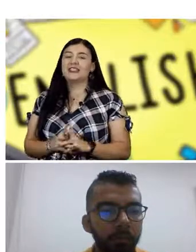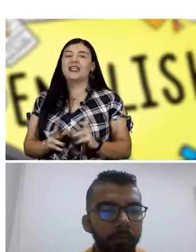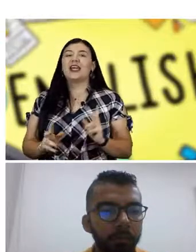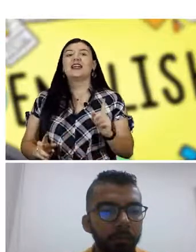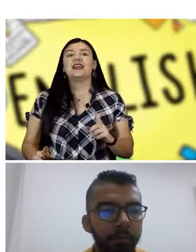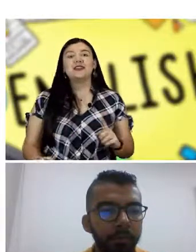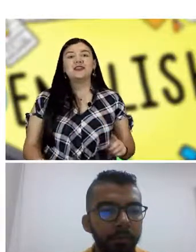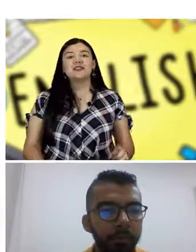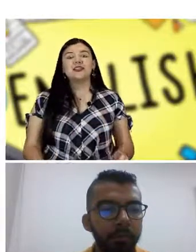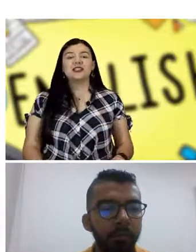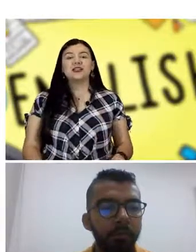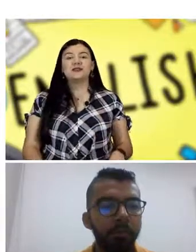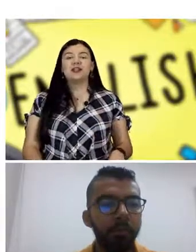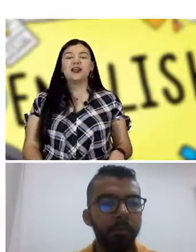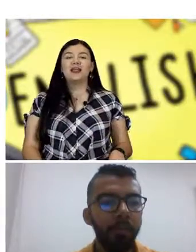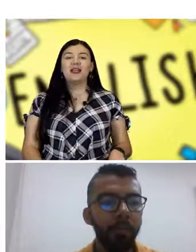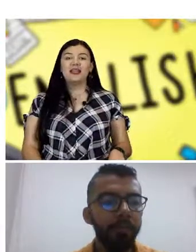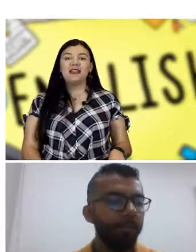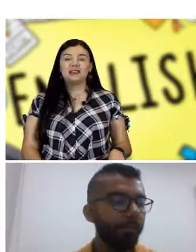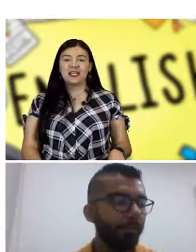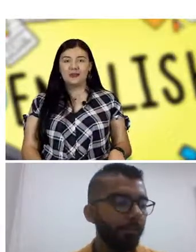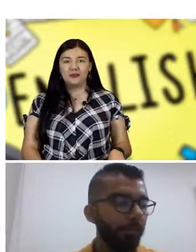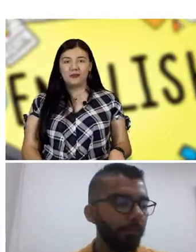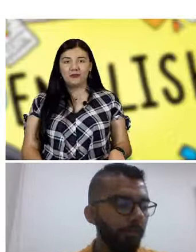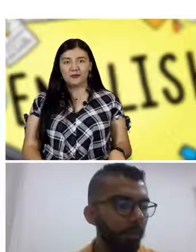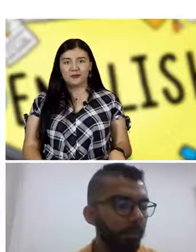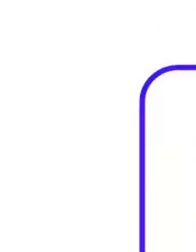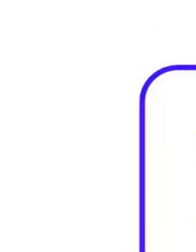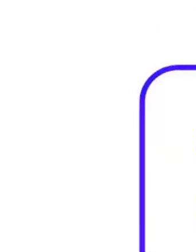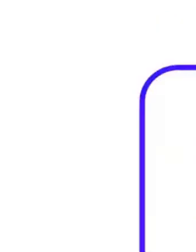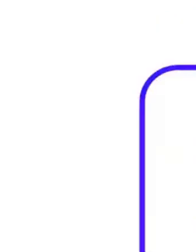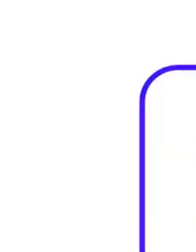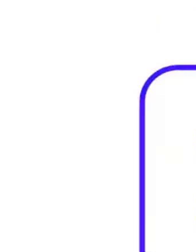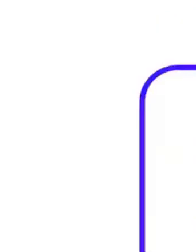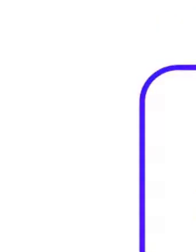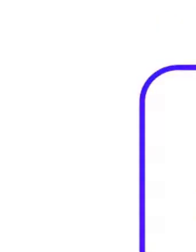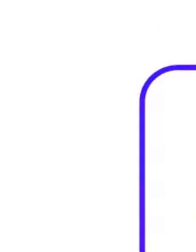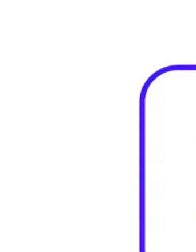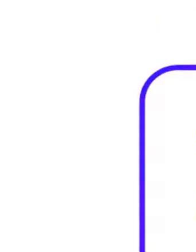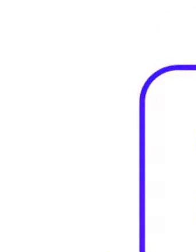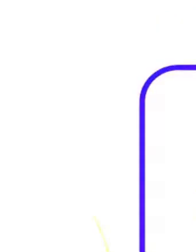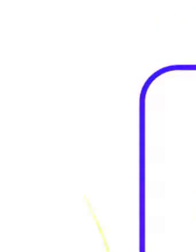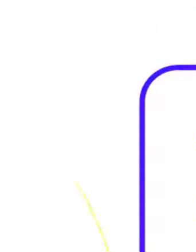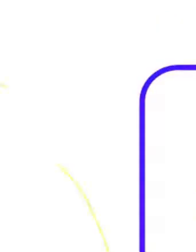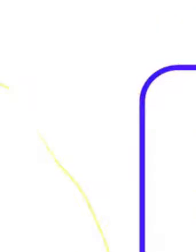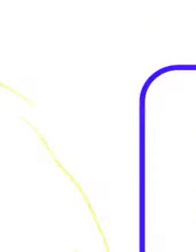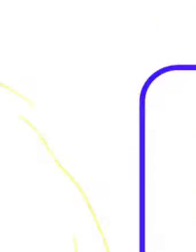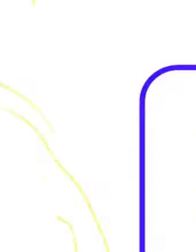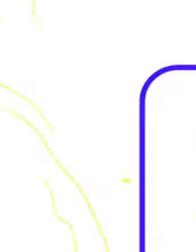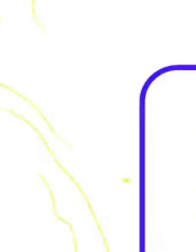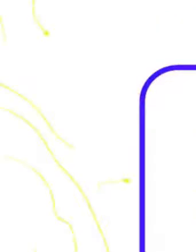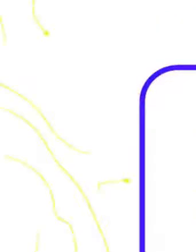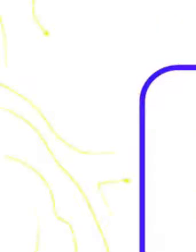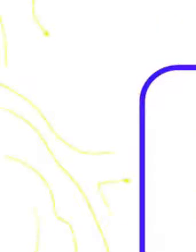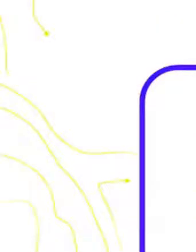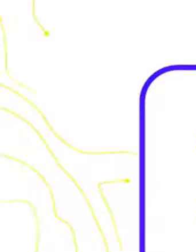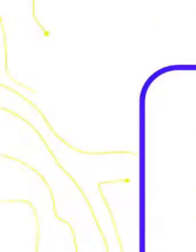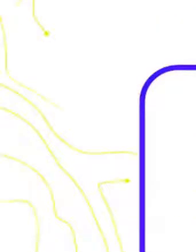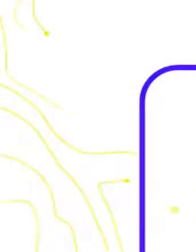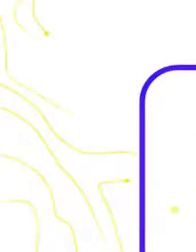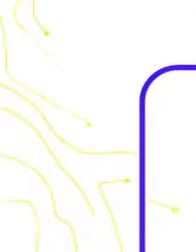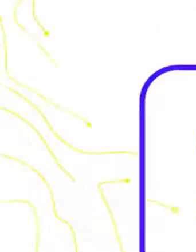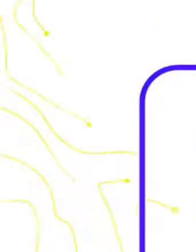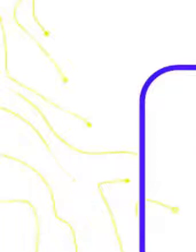¿sí? Así que atentos a esta cápsula y ya volvemos. ¿Sabías que memorizar es una estrategia que no funciona para un